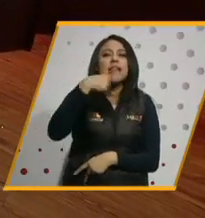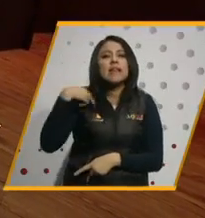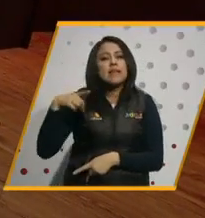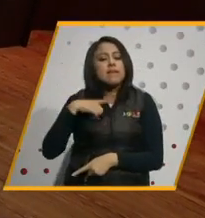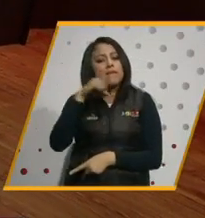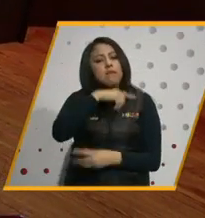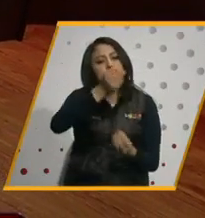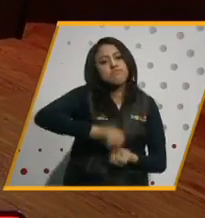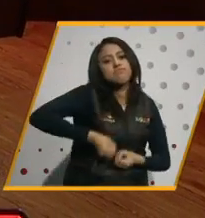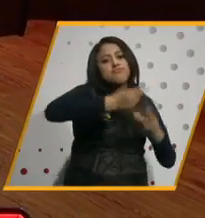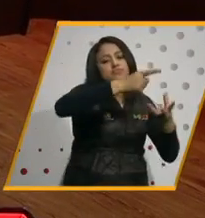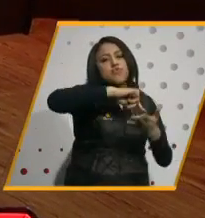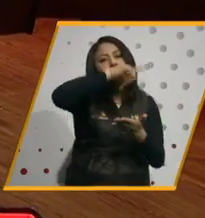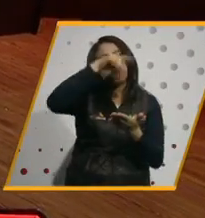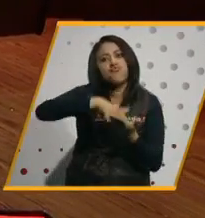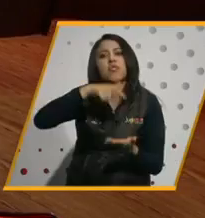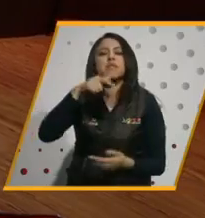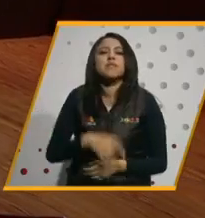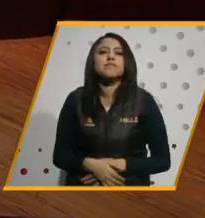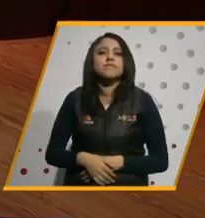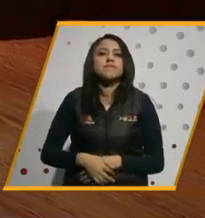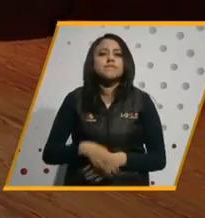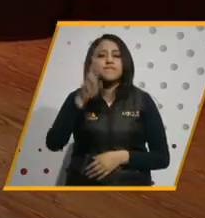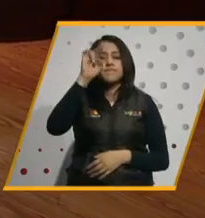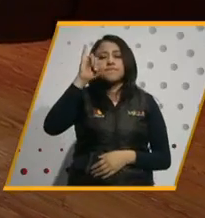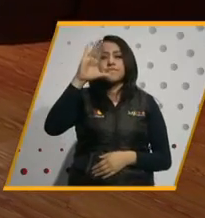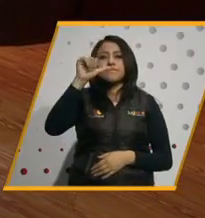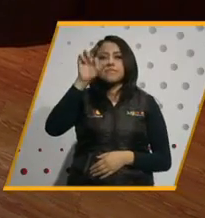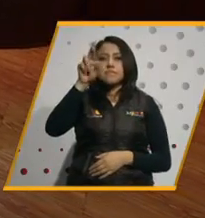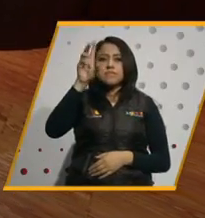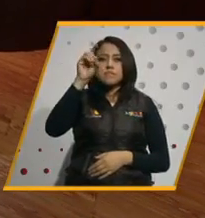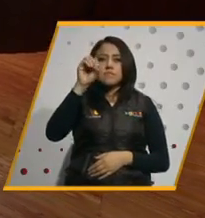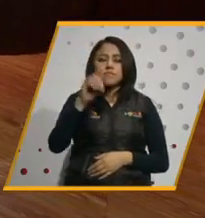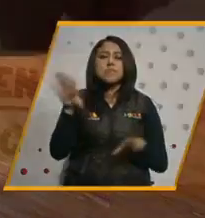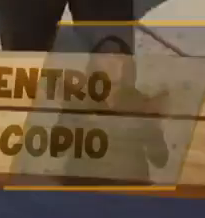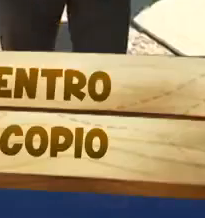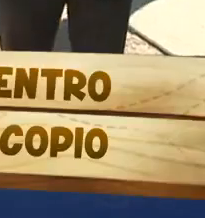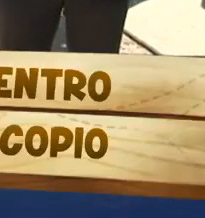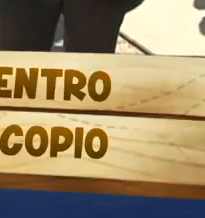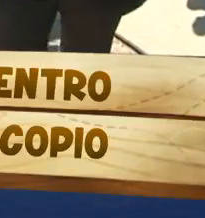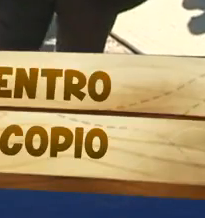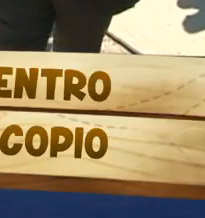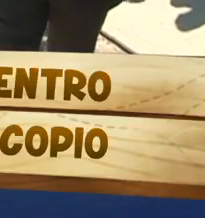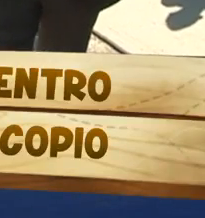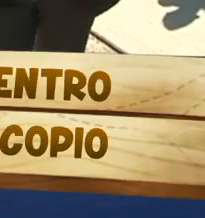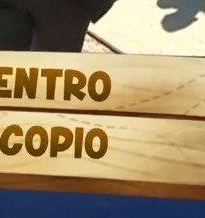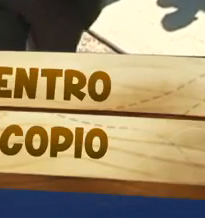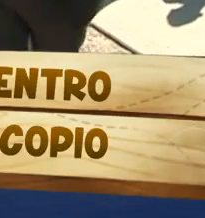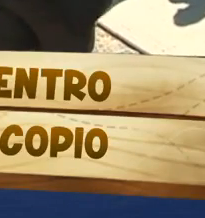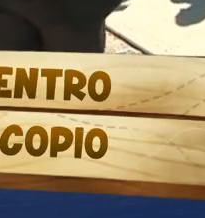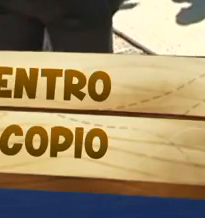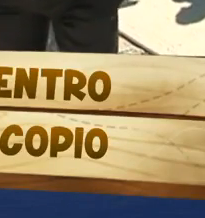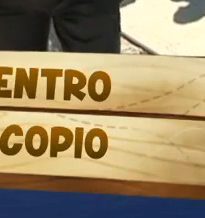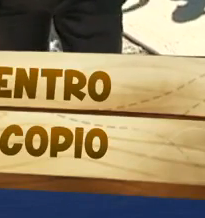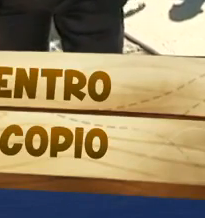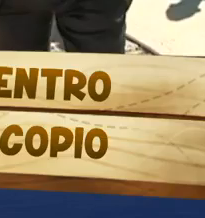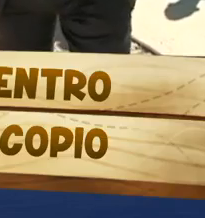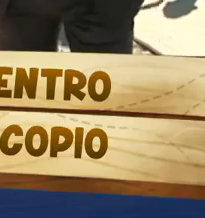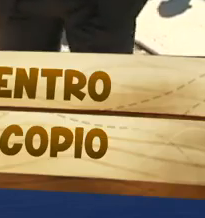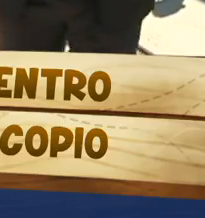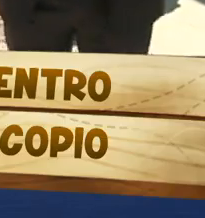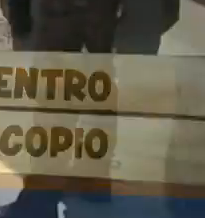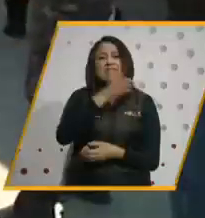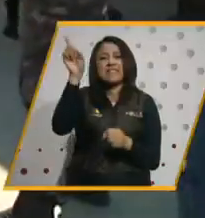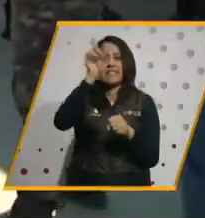las zonas también de la Ciudad de México. Ricardo Obert, ¿cómo estás? Richard. Señor Garralda, muy buenos días. Aquí